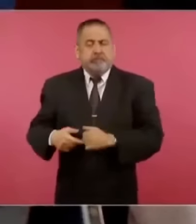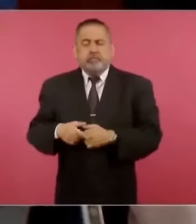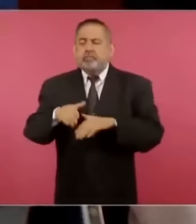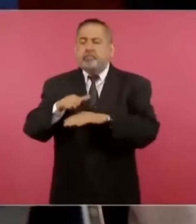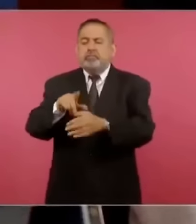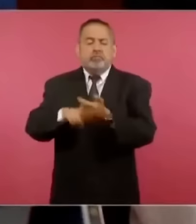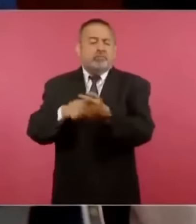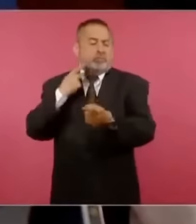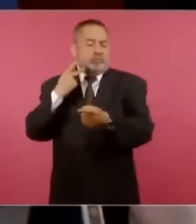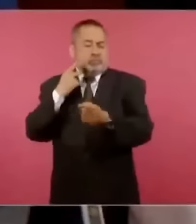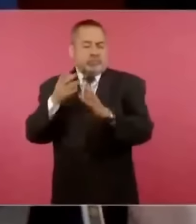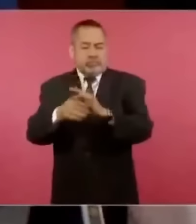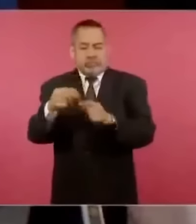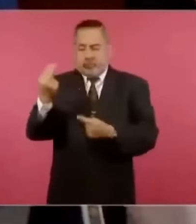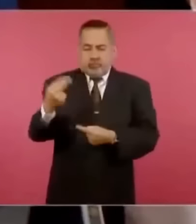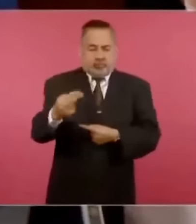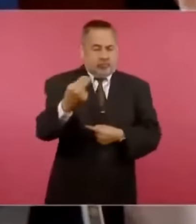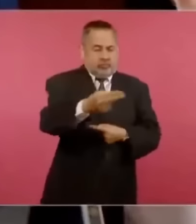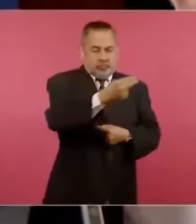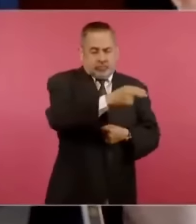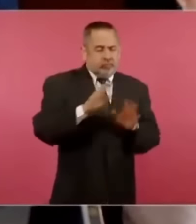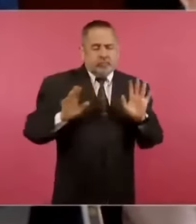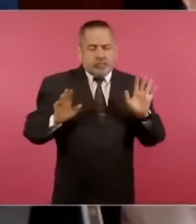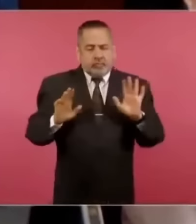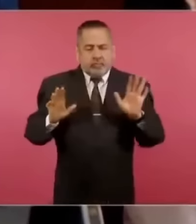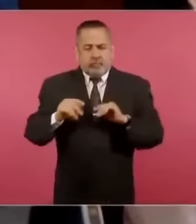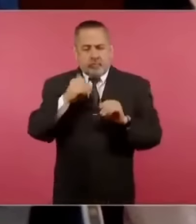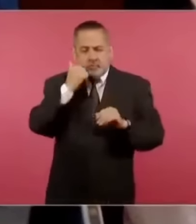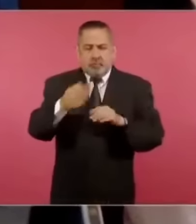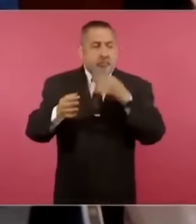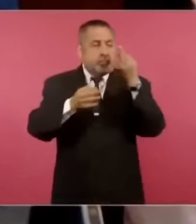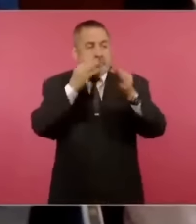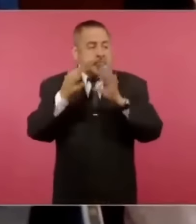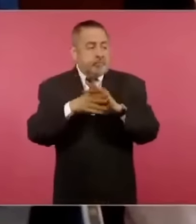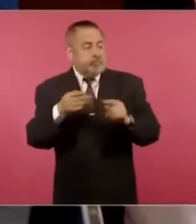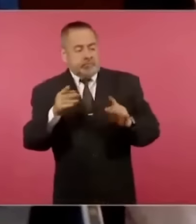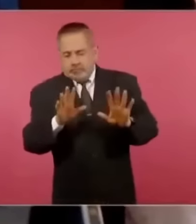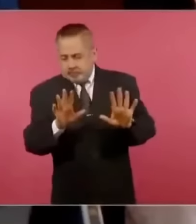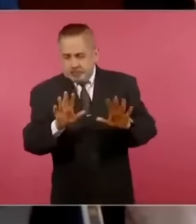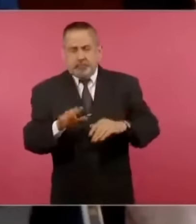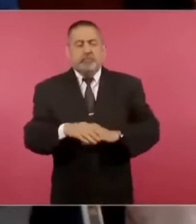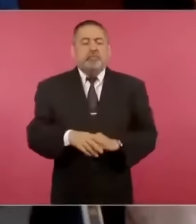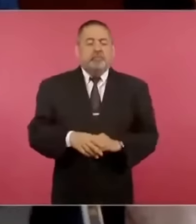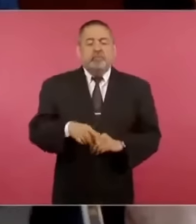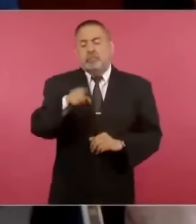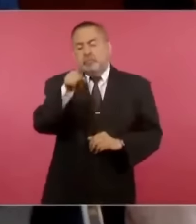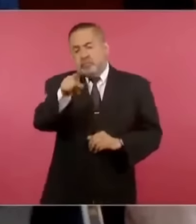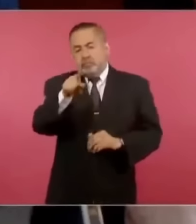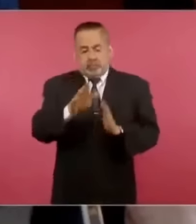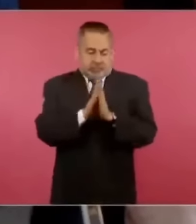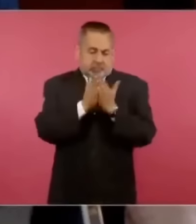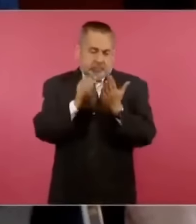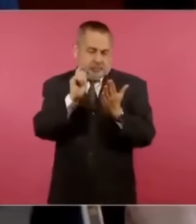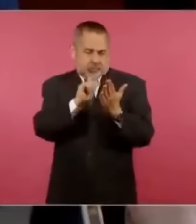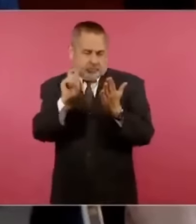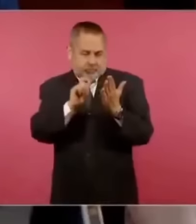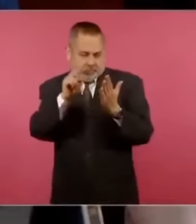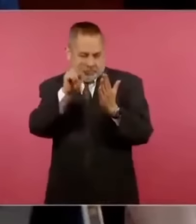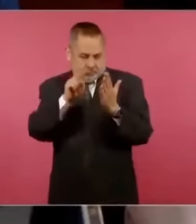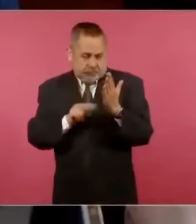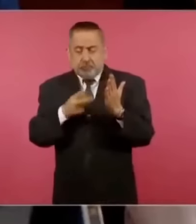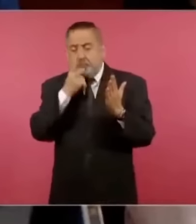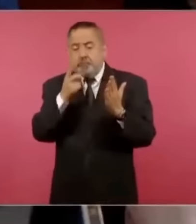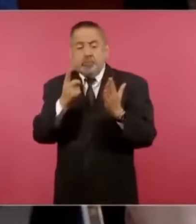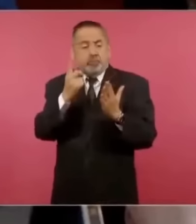política, pero sin mencionar nombres porque no les quiero dar publicidad. Pero usted habla en su libro de la